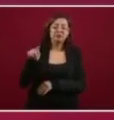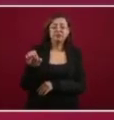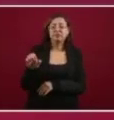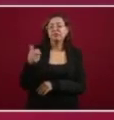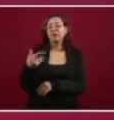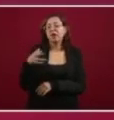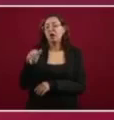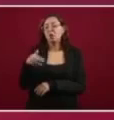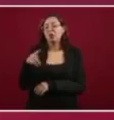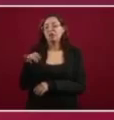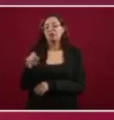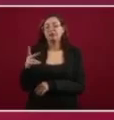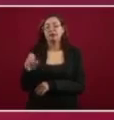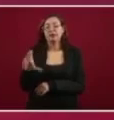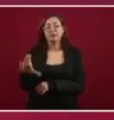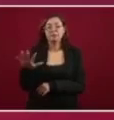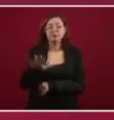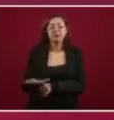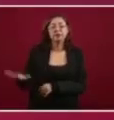quedaron